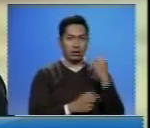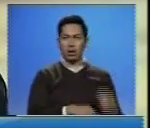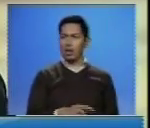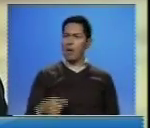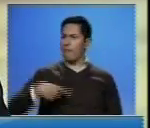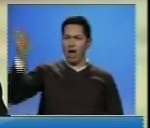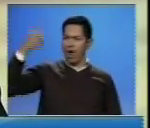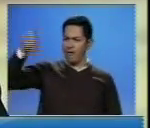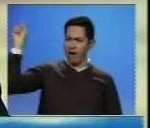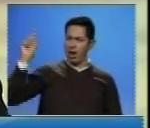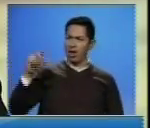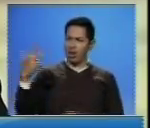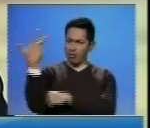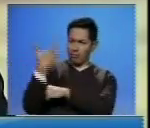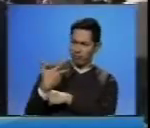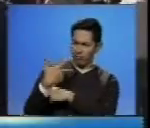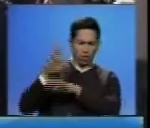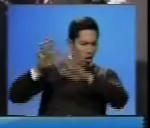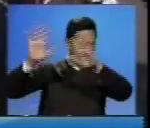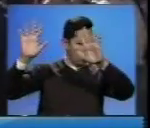marcha hacia Quito. Veamos.